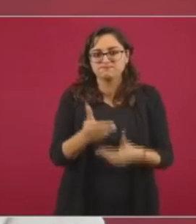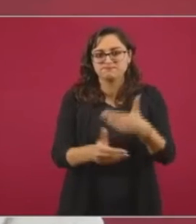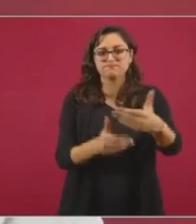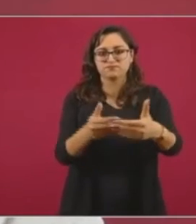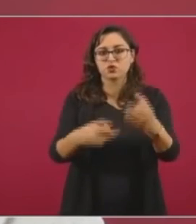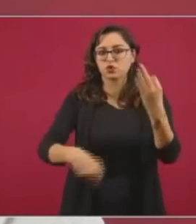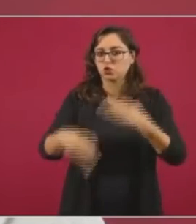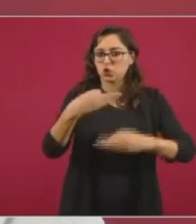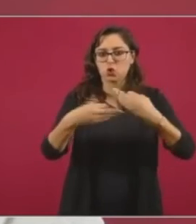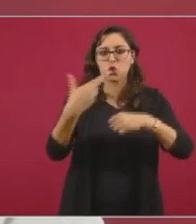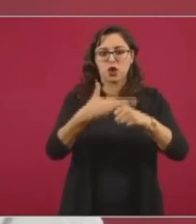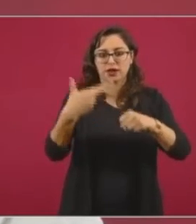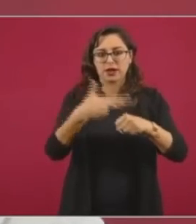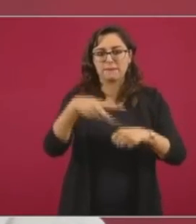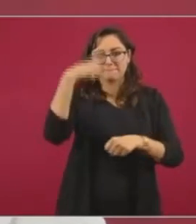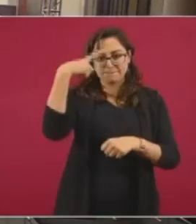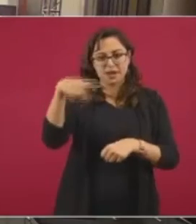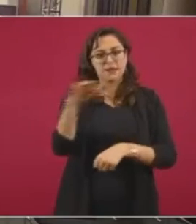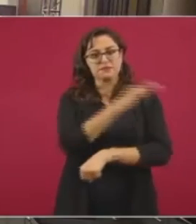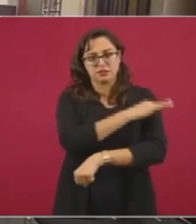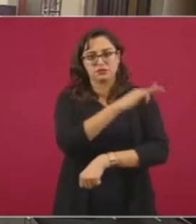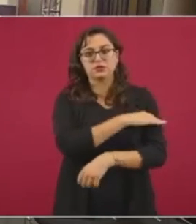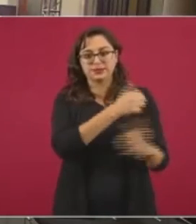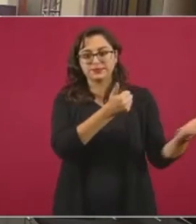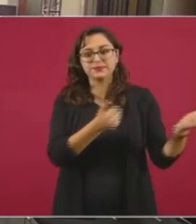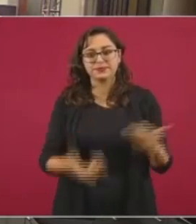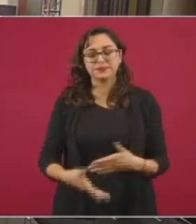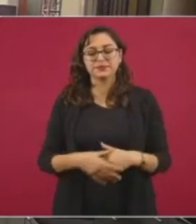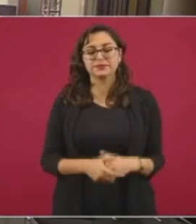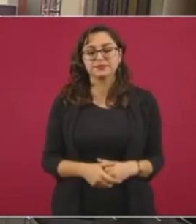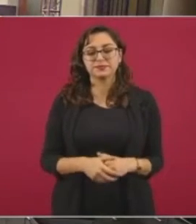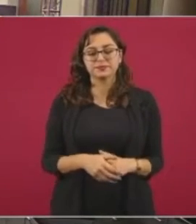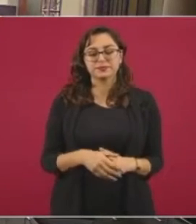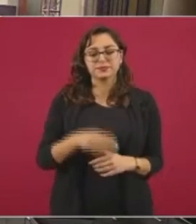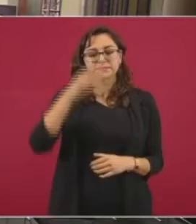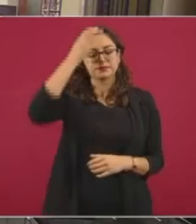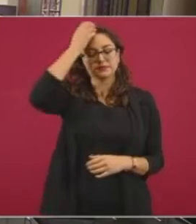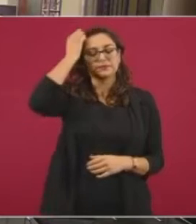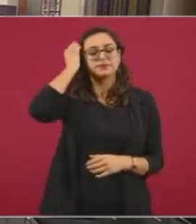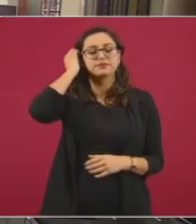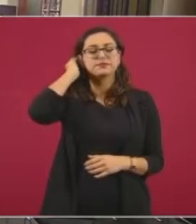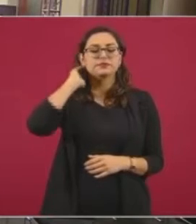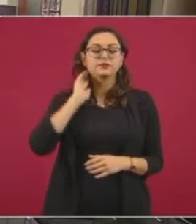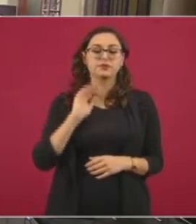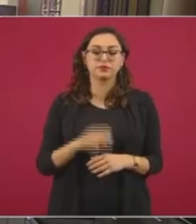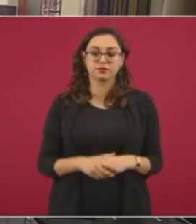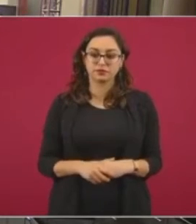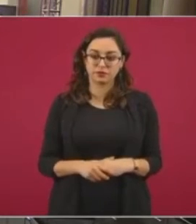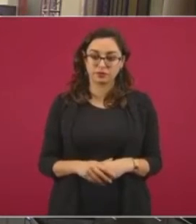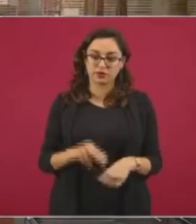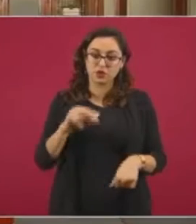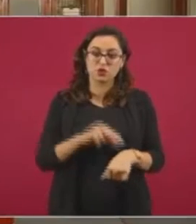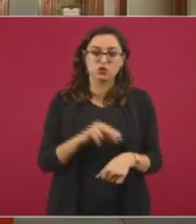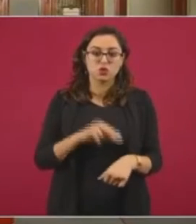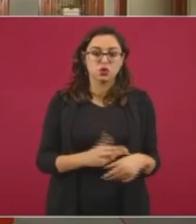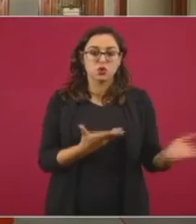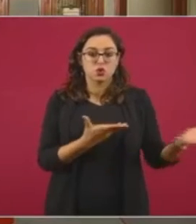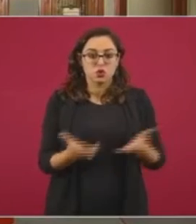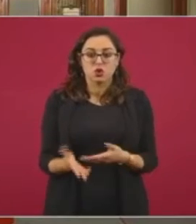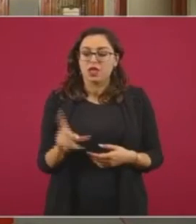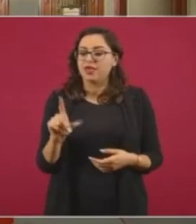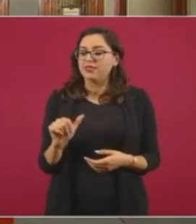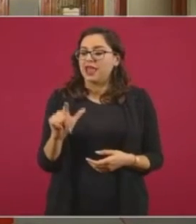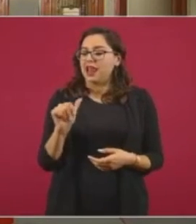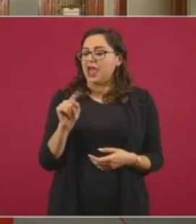para tener la vacunación. Le doy la palabra entonces a la doctora Alexe de la Torre y a la doctora Sánchez para que